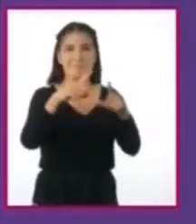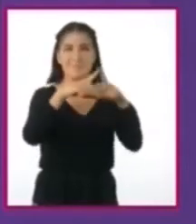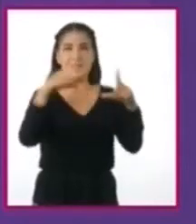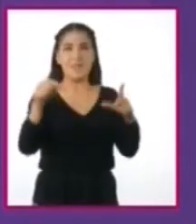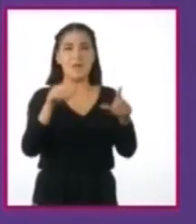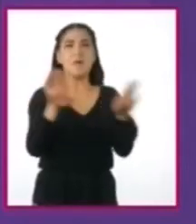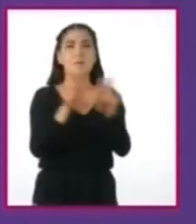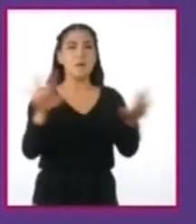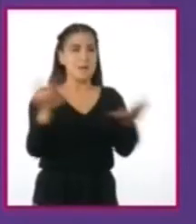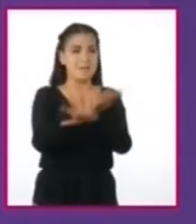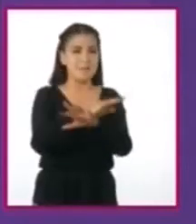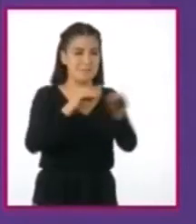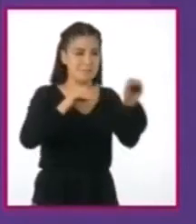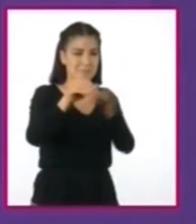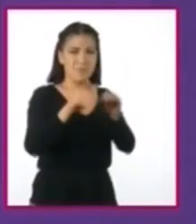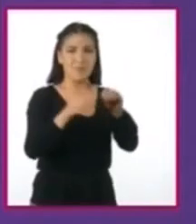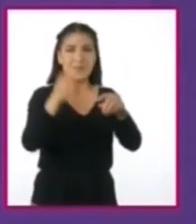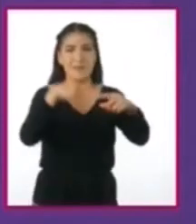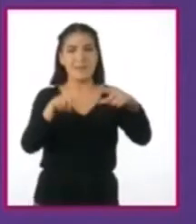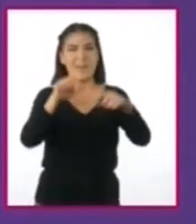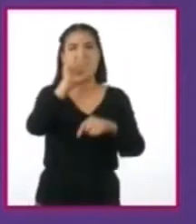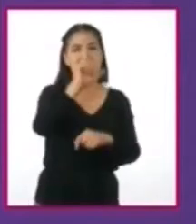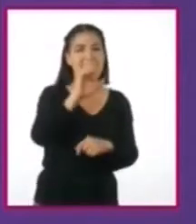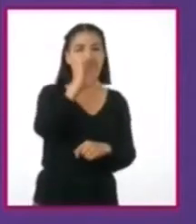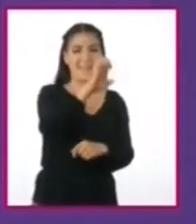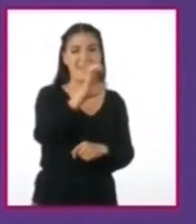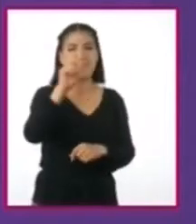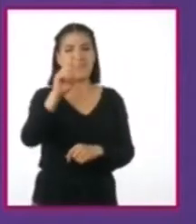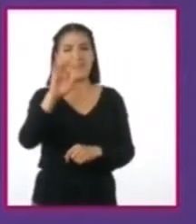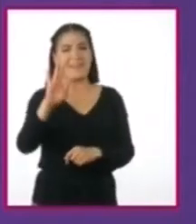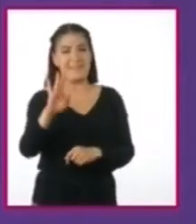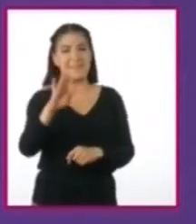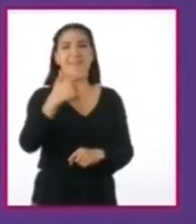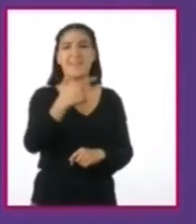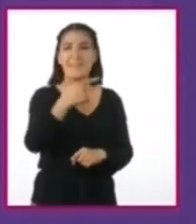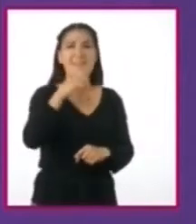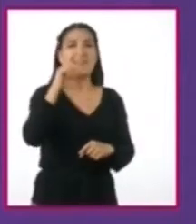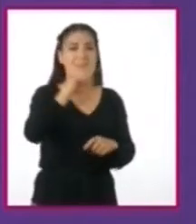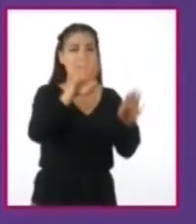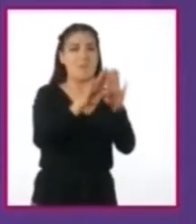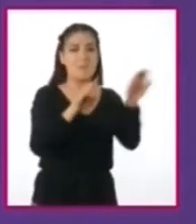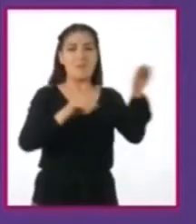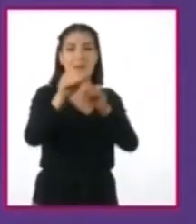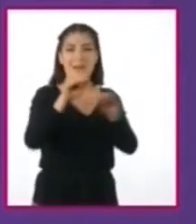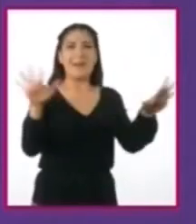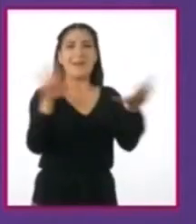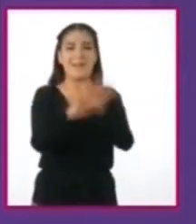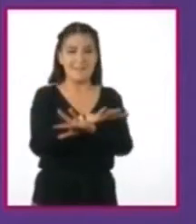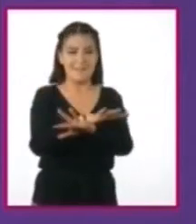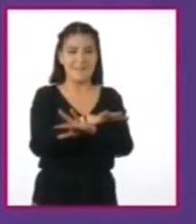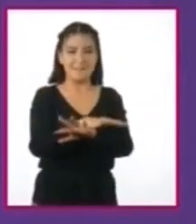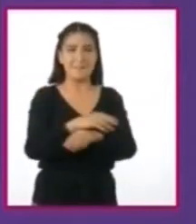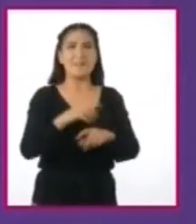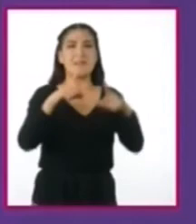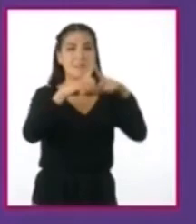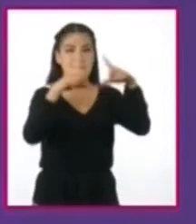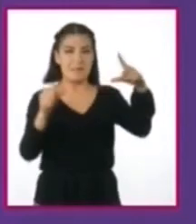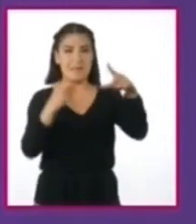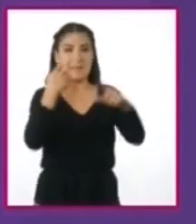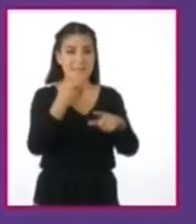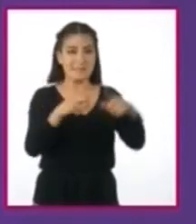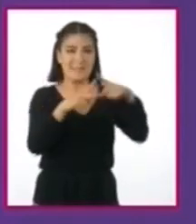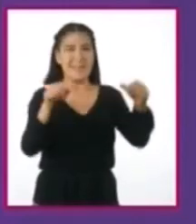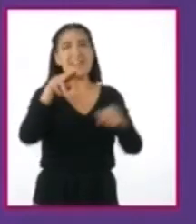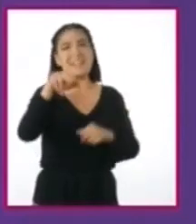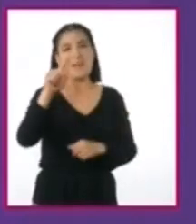de los triángulos equiláteros y cambia también el tamaño del triángulo DEF, o sea, el triángulo de